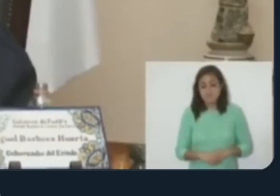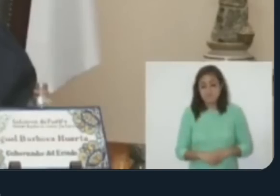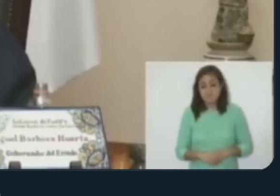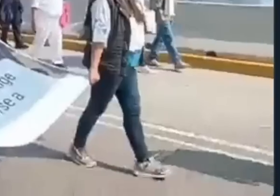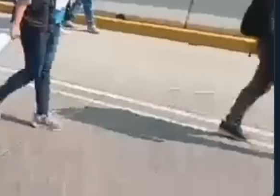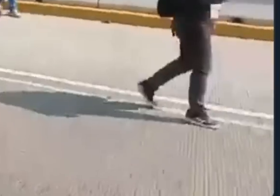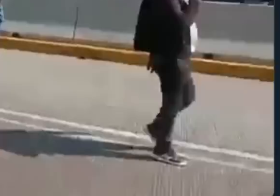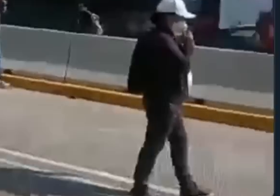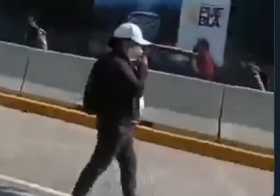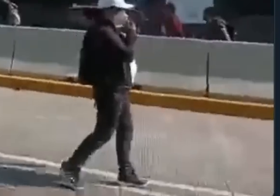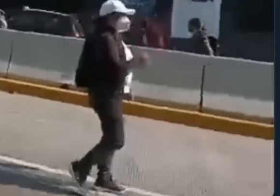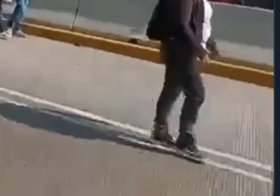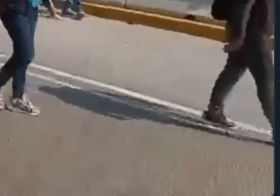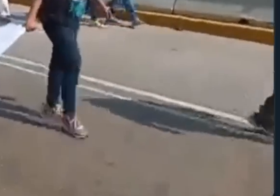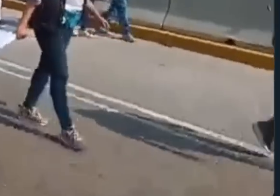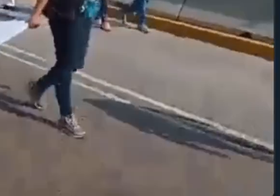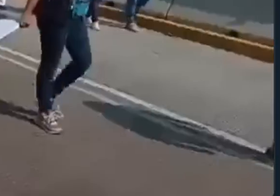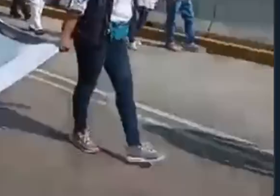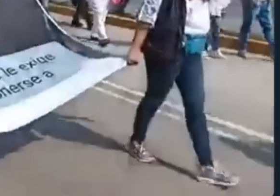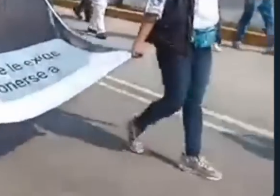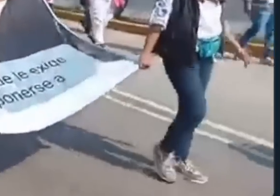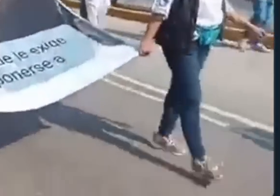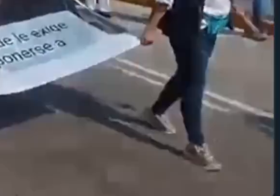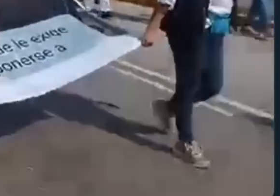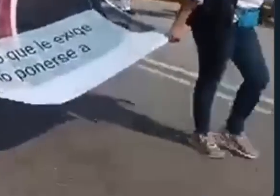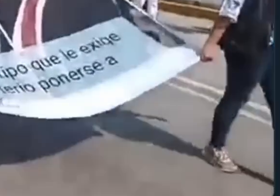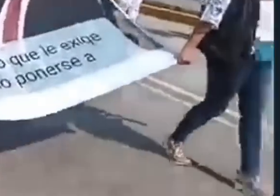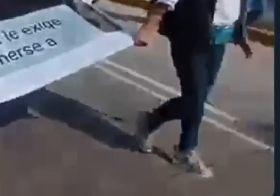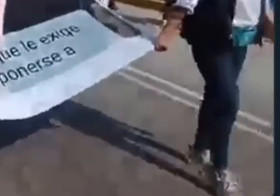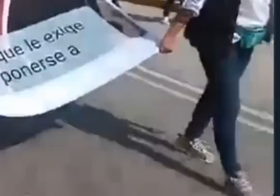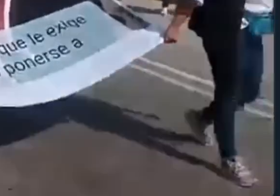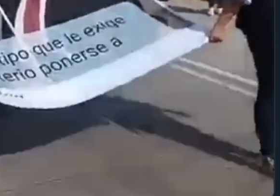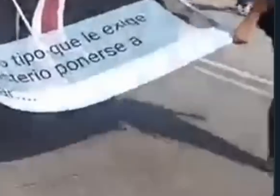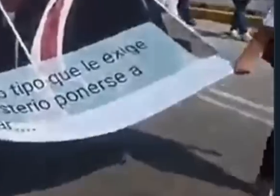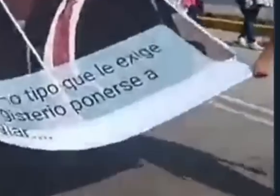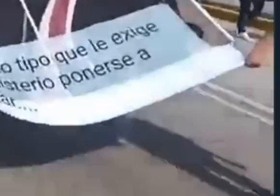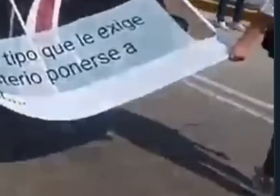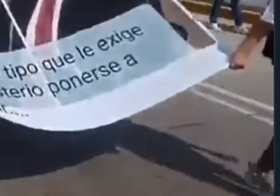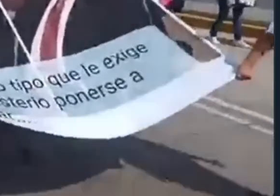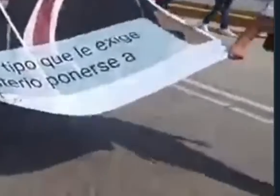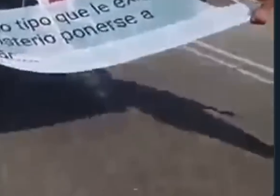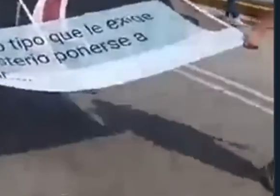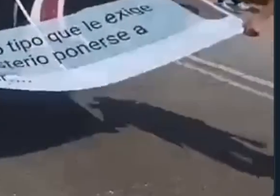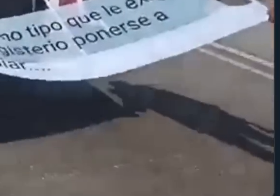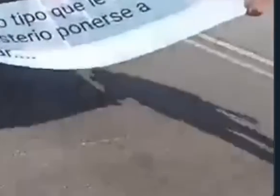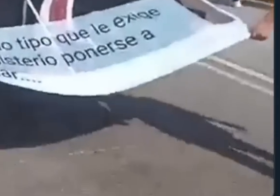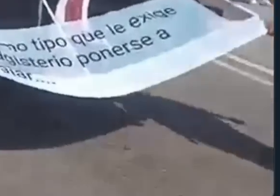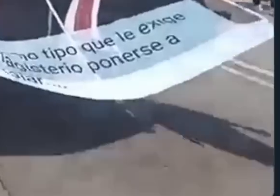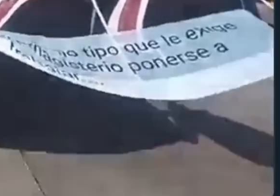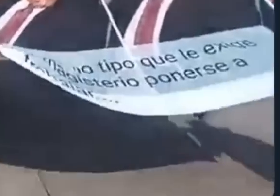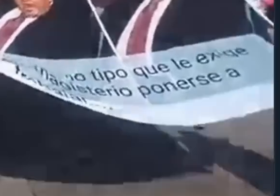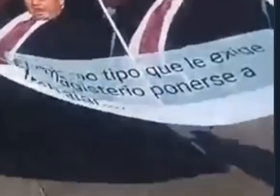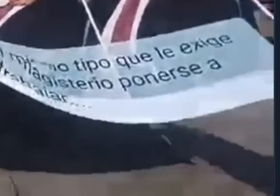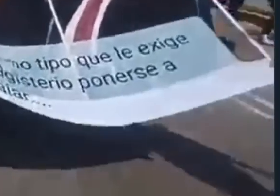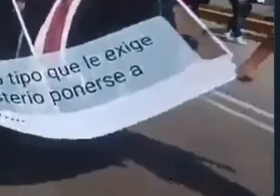clarito. Amigos y amigas, ahora vamos a ir a la manifestación que hicieron los maestros. Y en